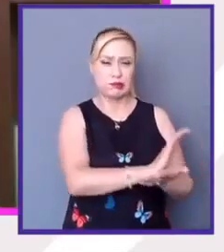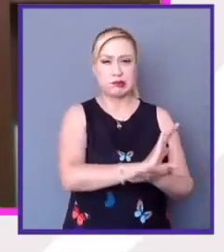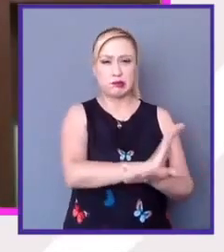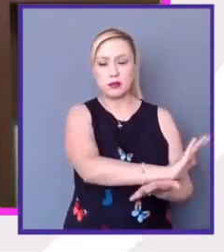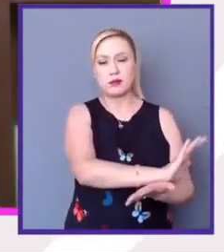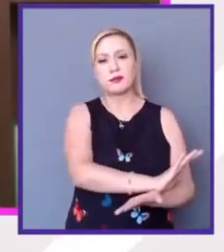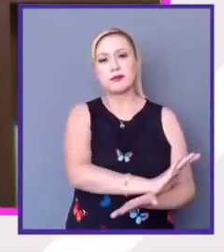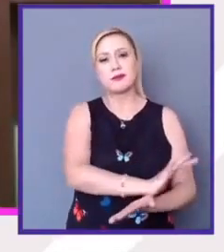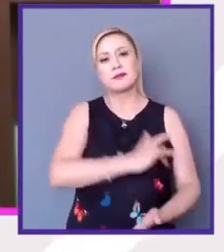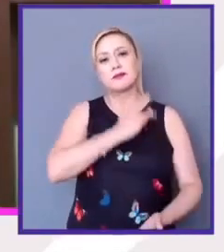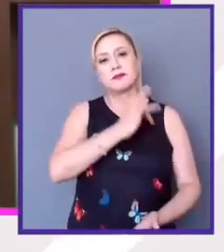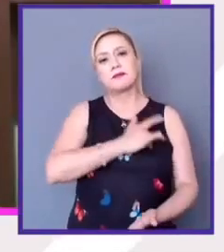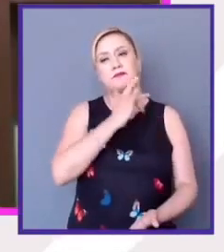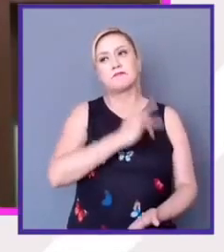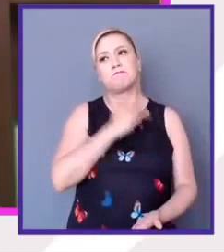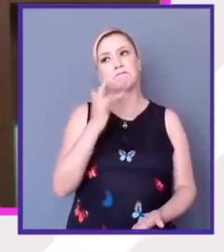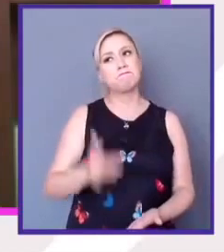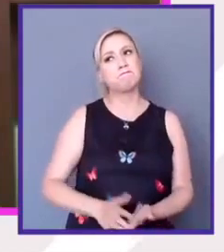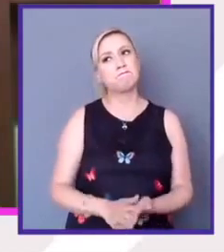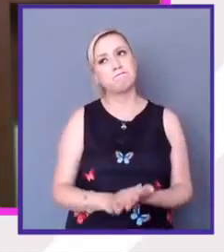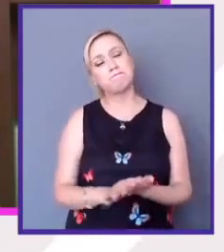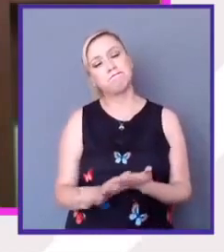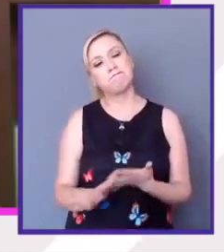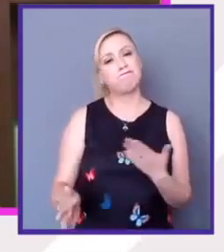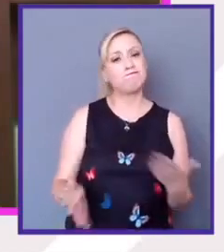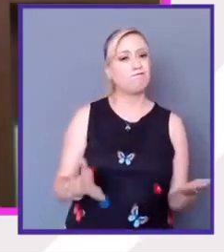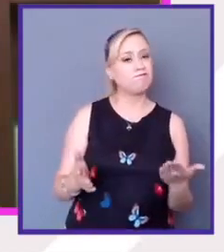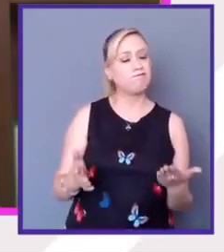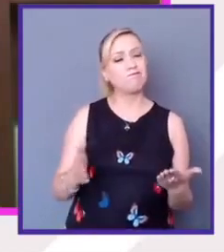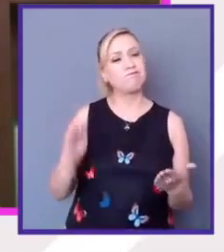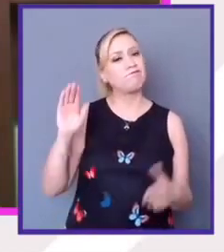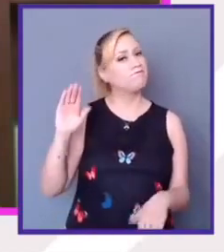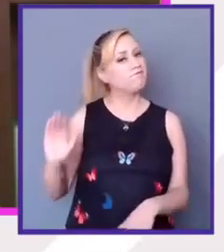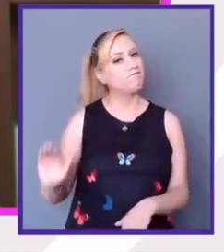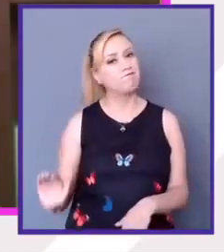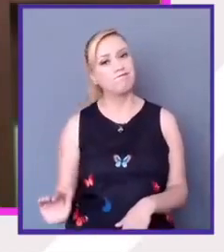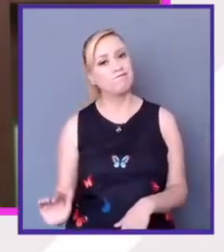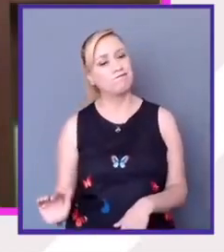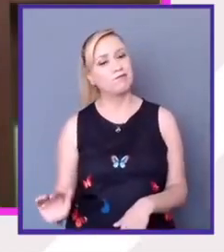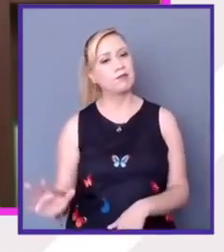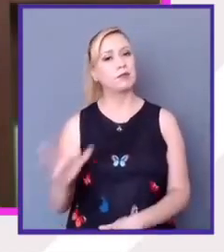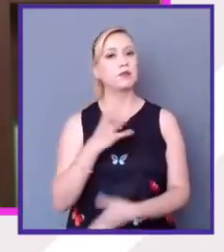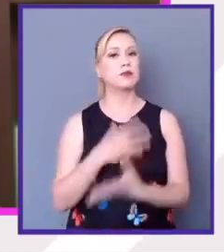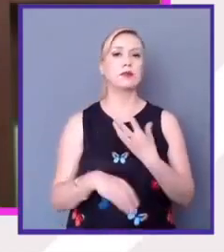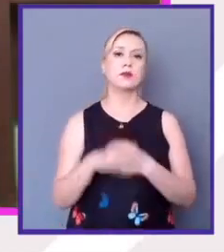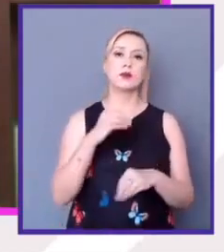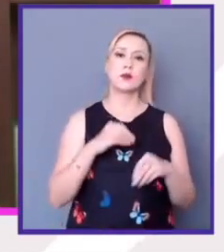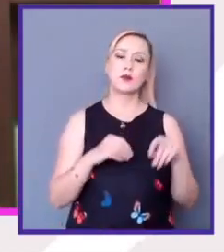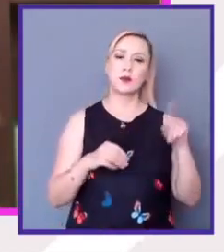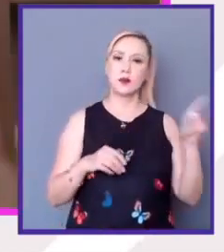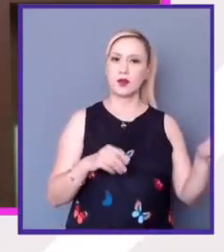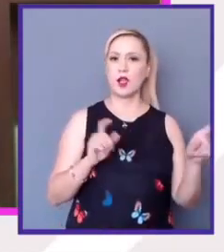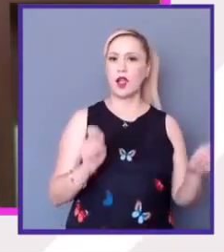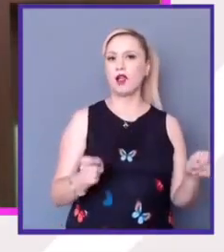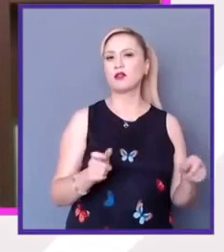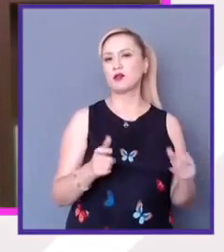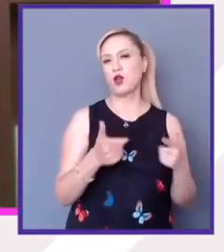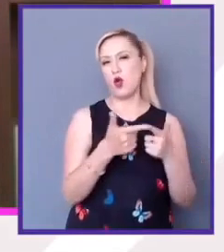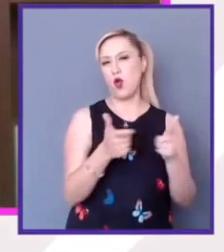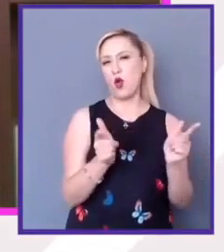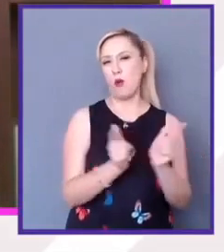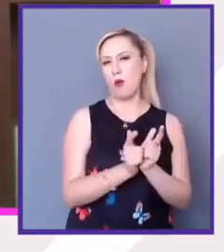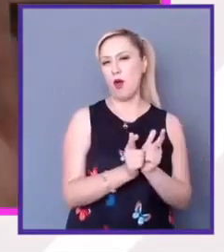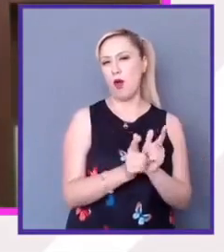tienen índices de seguridad psicológica mucho menores a grupos homogéneos o a grupos que se